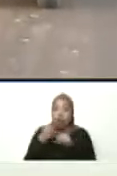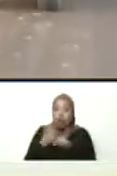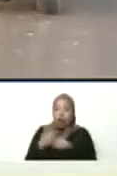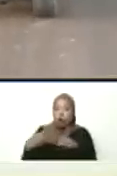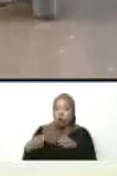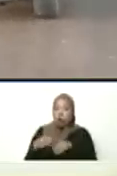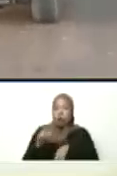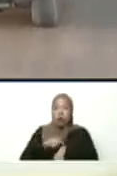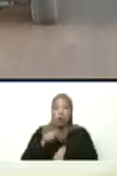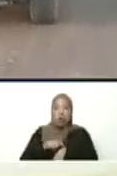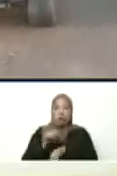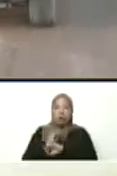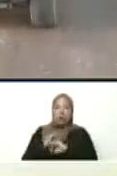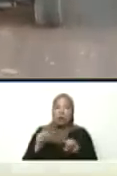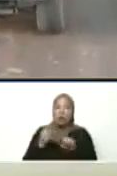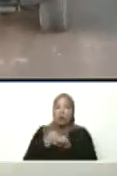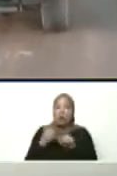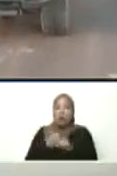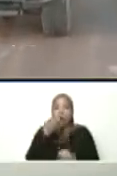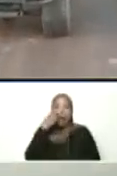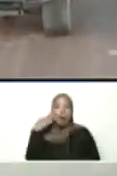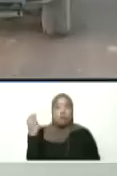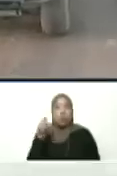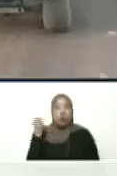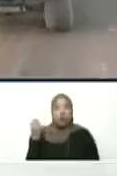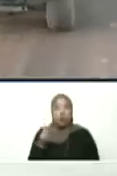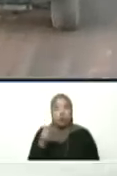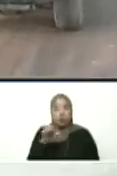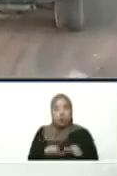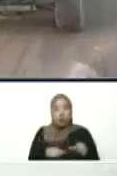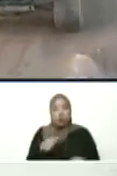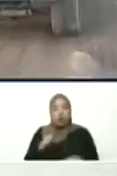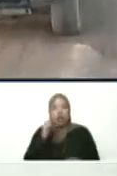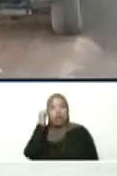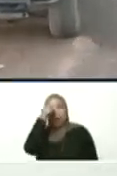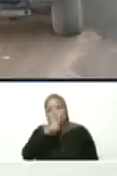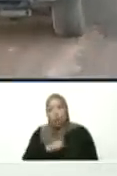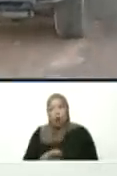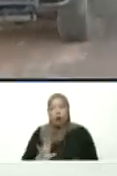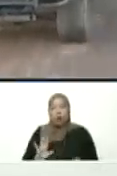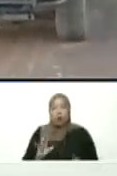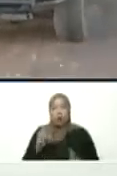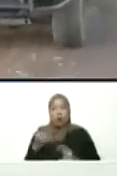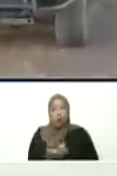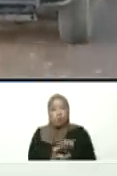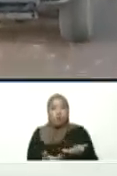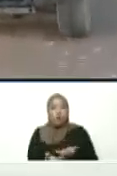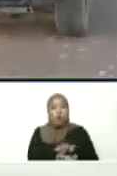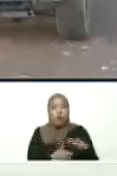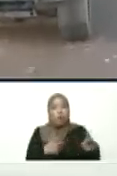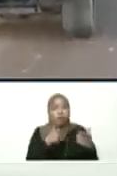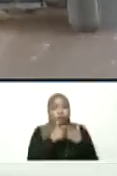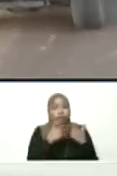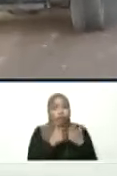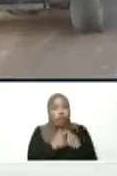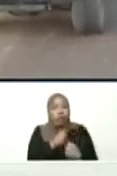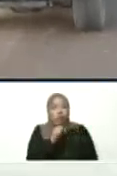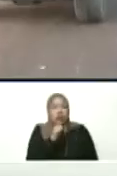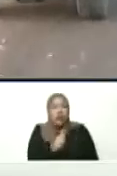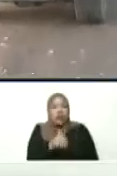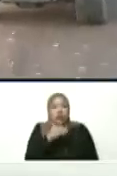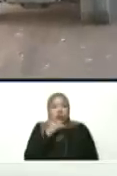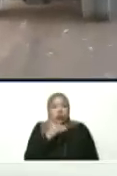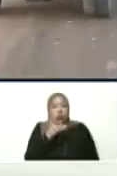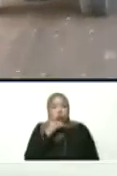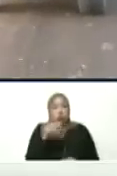de experiencia, de conocimiento, un ciclo de resistencia frente a la guerra económica, la maldad, la perversidad,